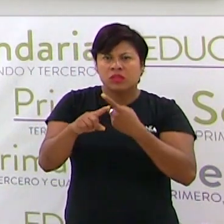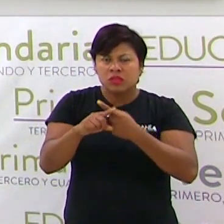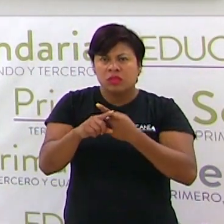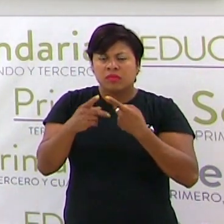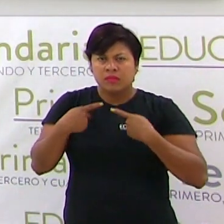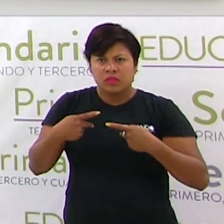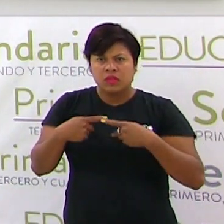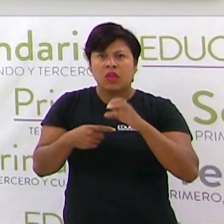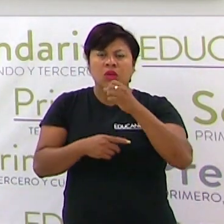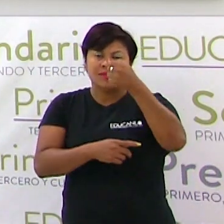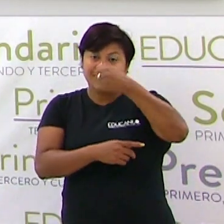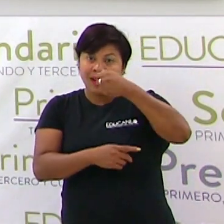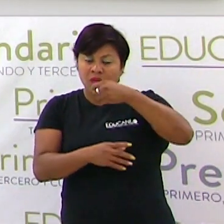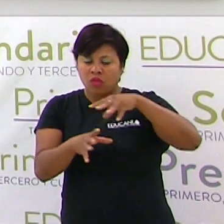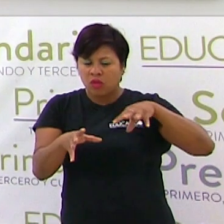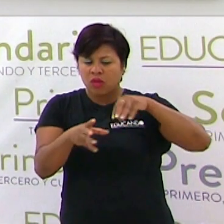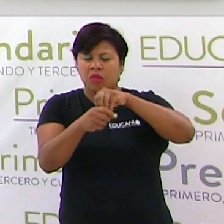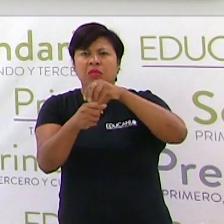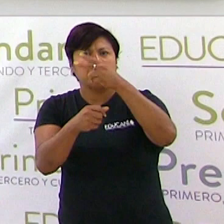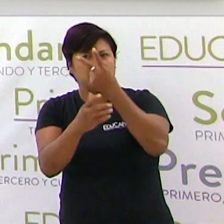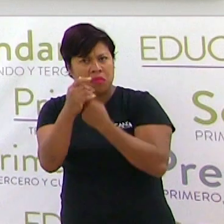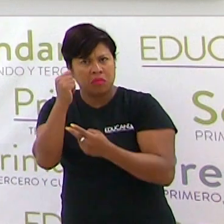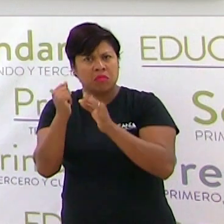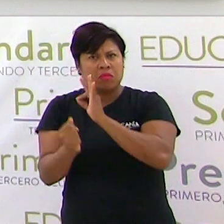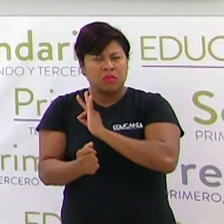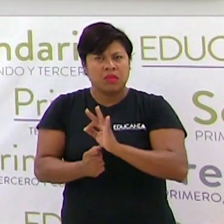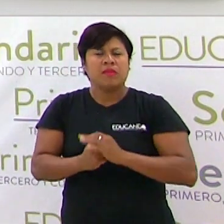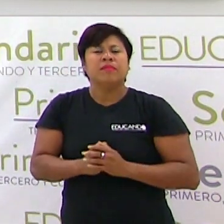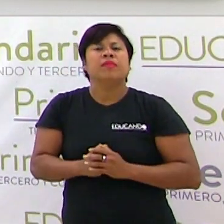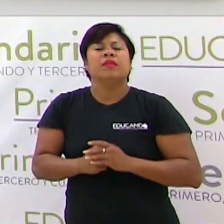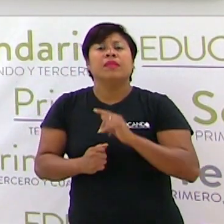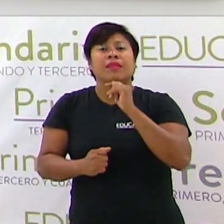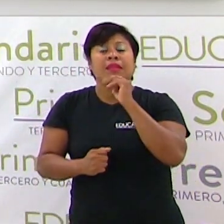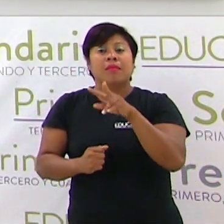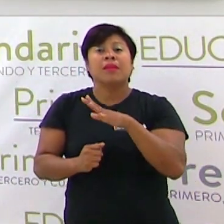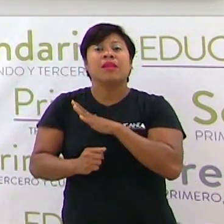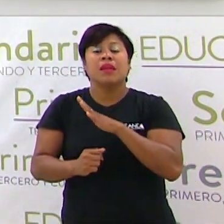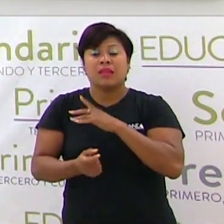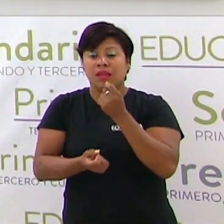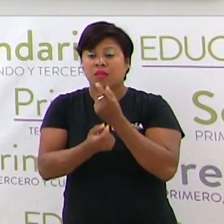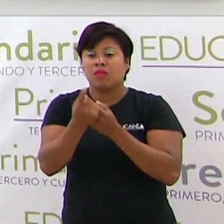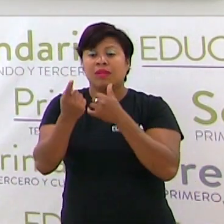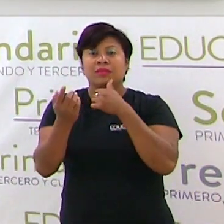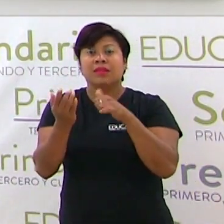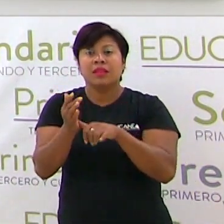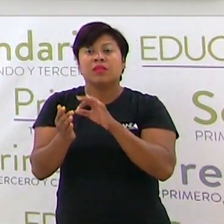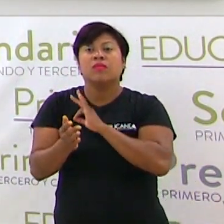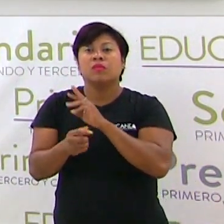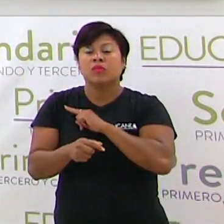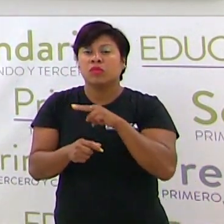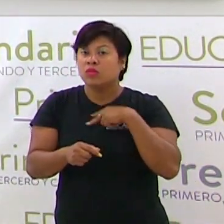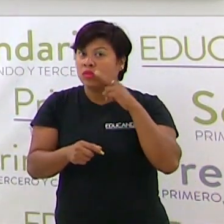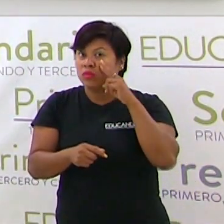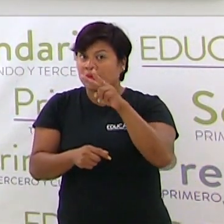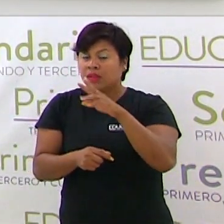el saludo, incluyendo los datos del destinatario. También en algunas cartas podemos encontrar, fíjense, acá antes,